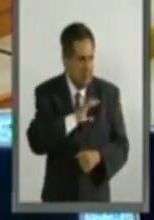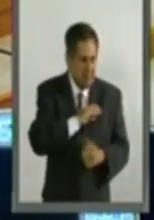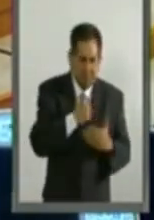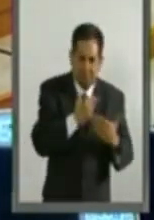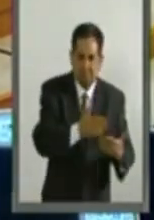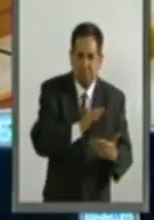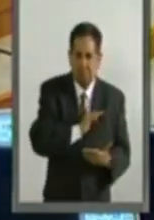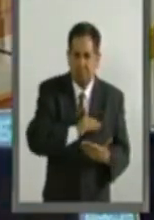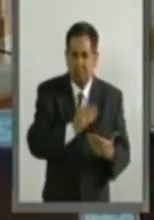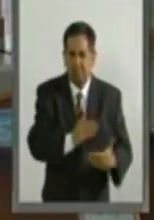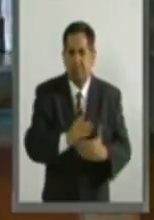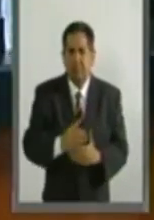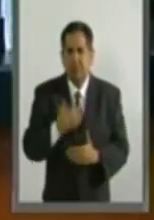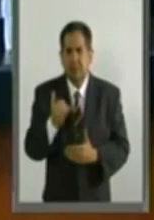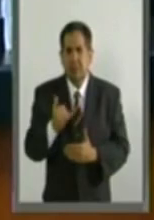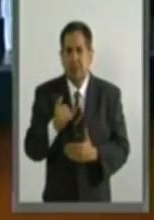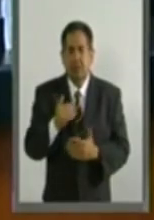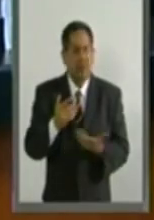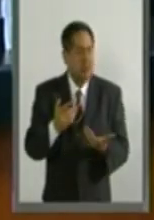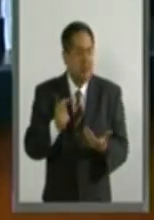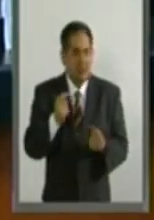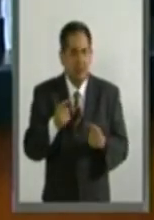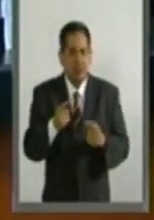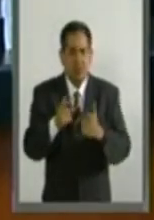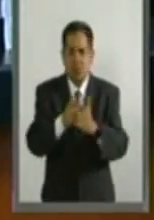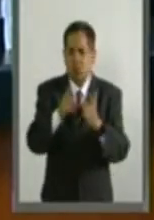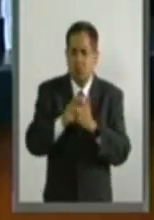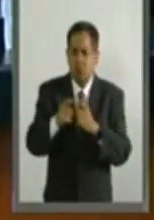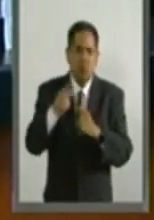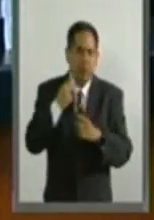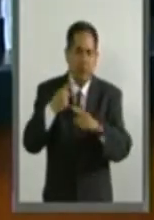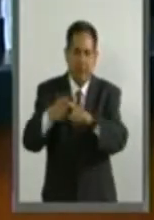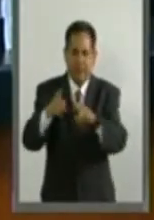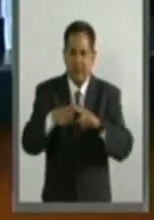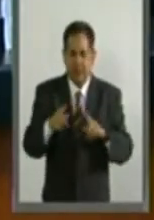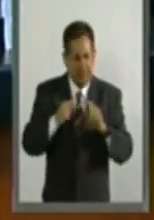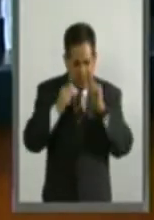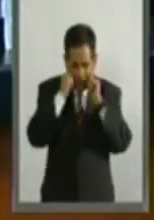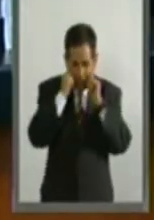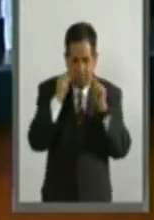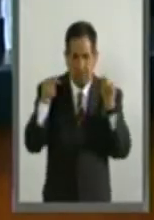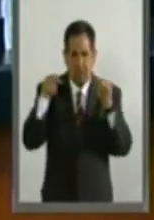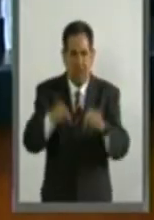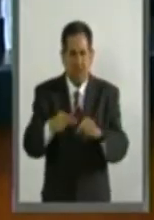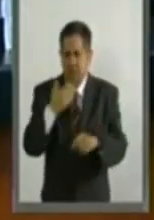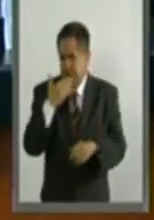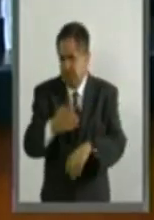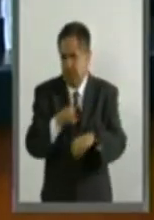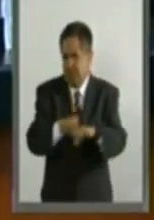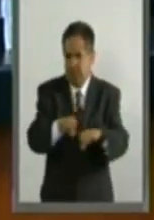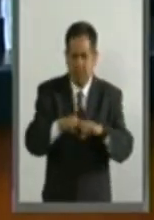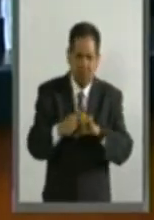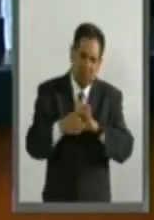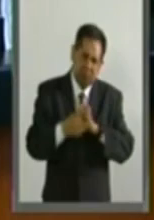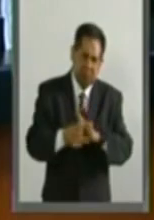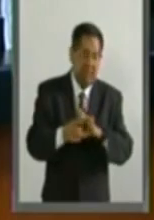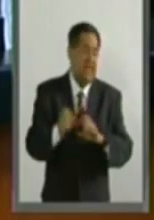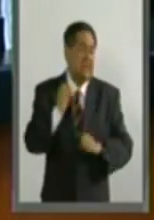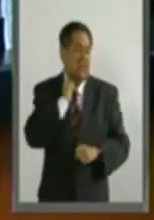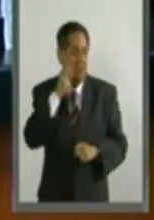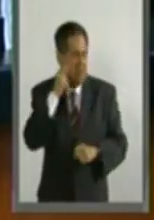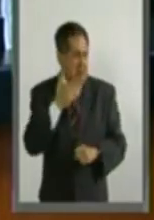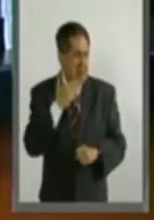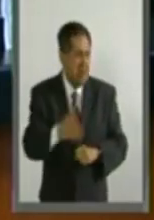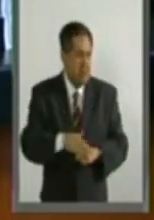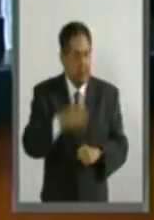queremos, que más allá de grupos parlamentarios, aquí ha sido un gran equipo en el Senado de la República, que le vamos a